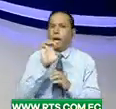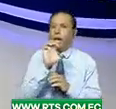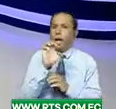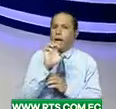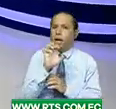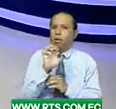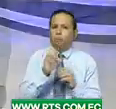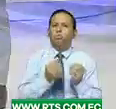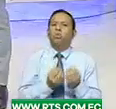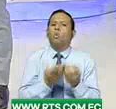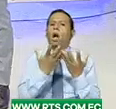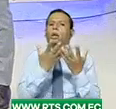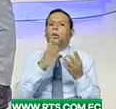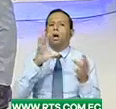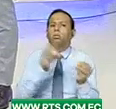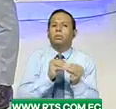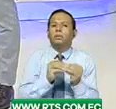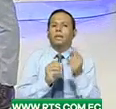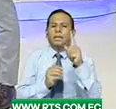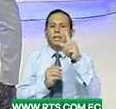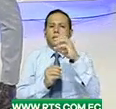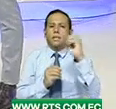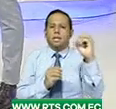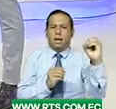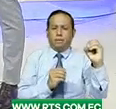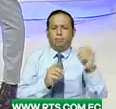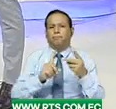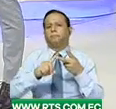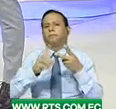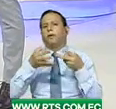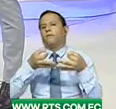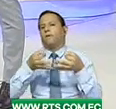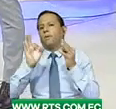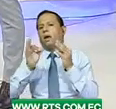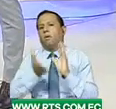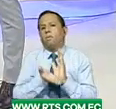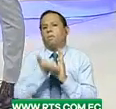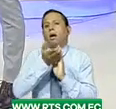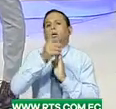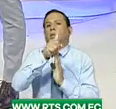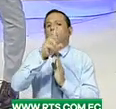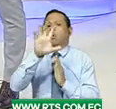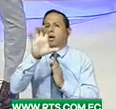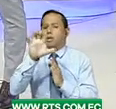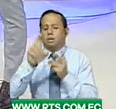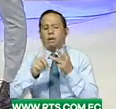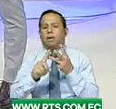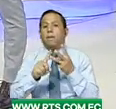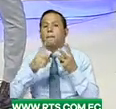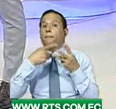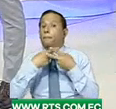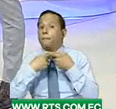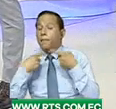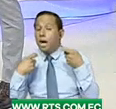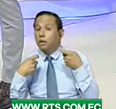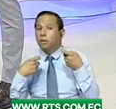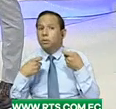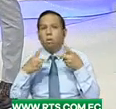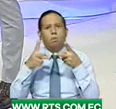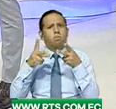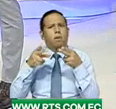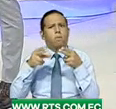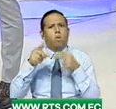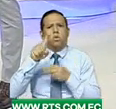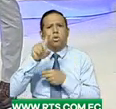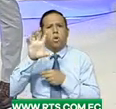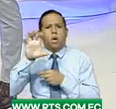hubo 100 asesinatos. Febrero subió a 115. Marzo, la misma